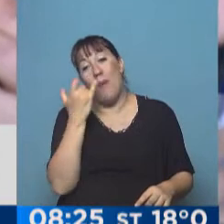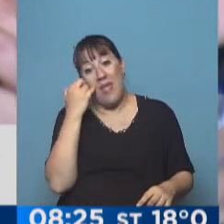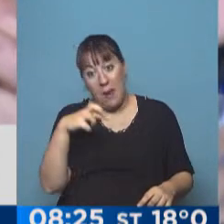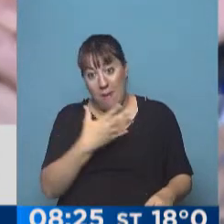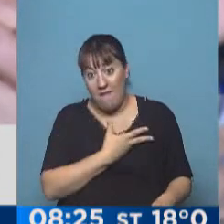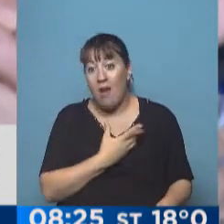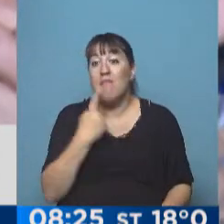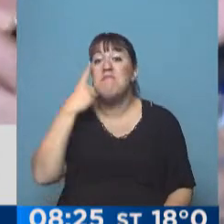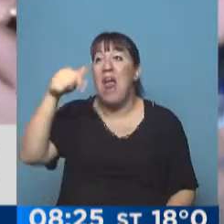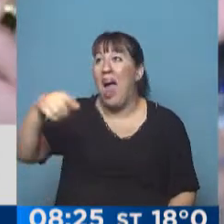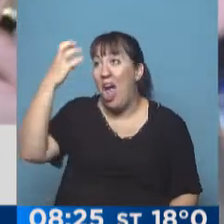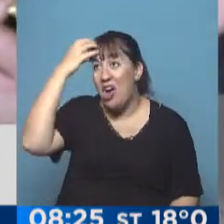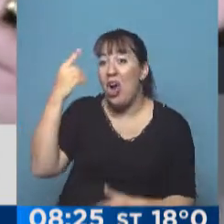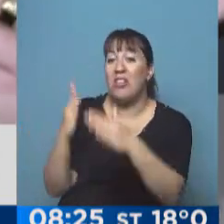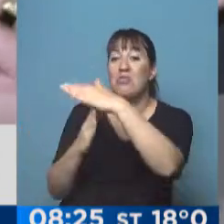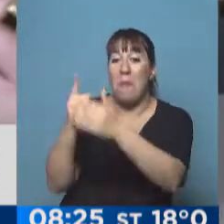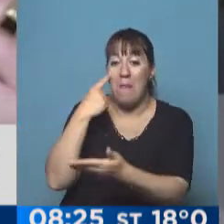acaba de la corte